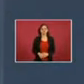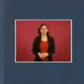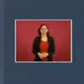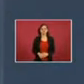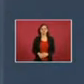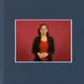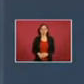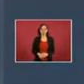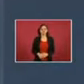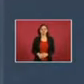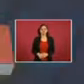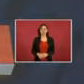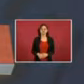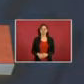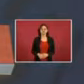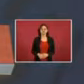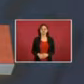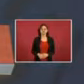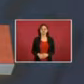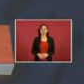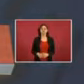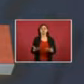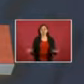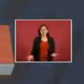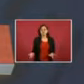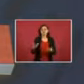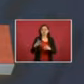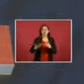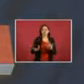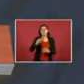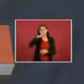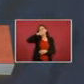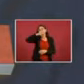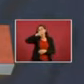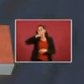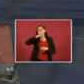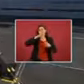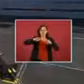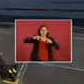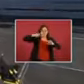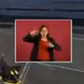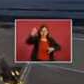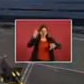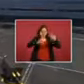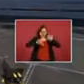el empleo de semillas de maíz transgénico.